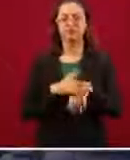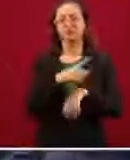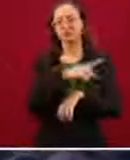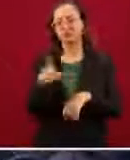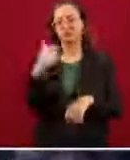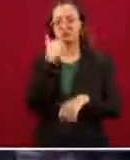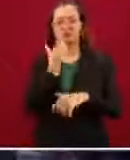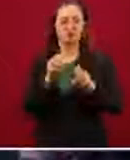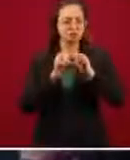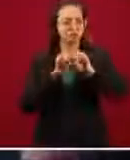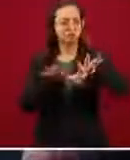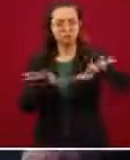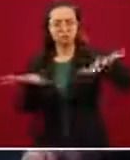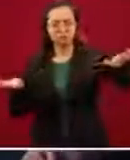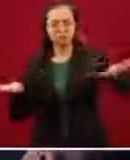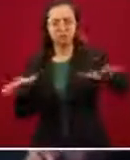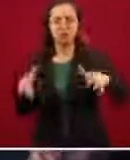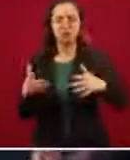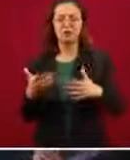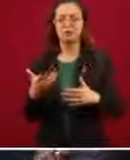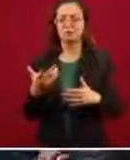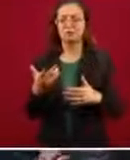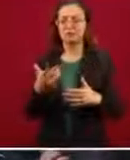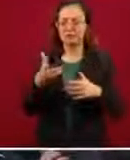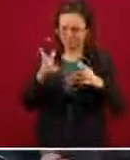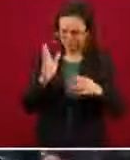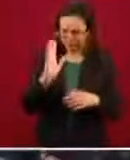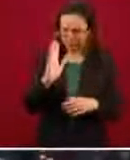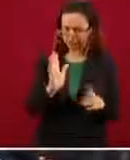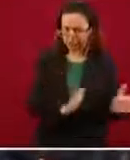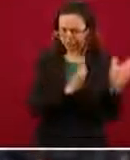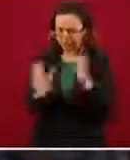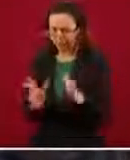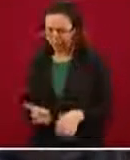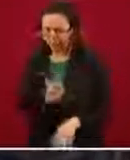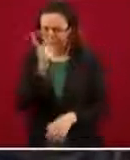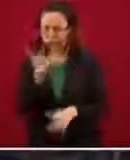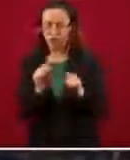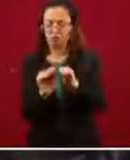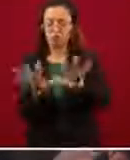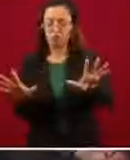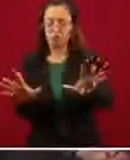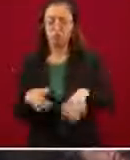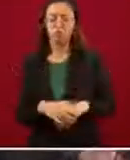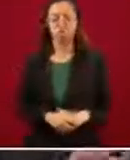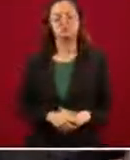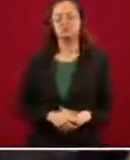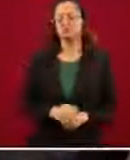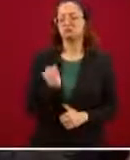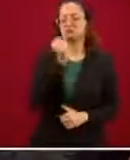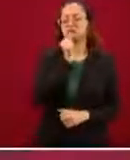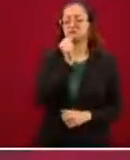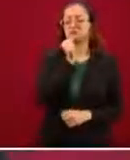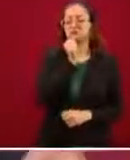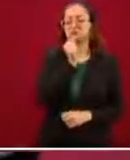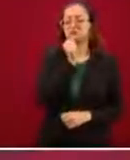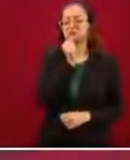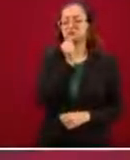unir. ¿Sería como un tipo de cadena nacional ya en una fase 2? Cuando se necesite,